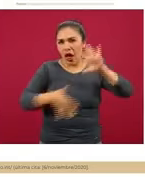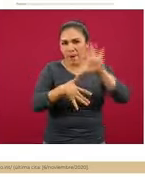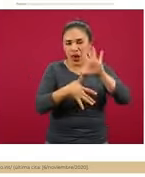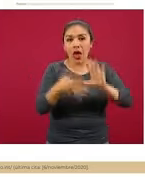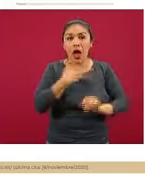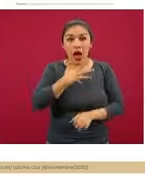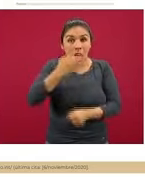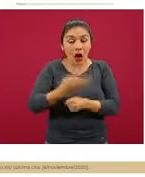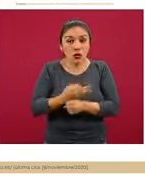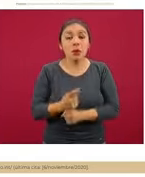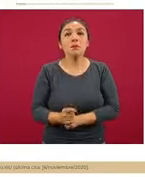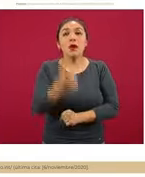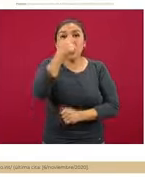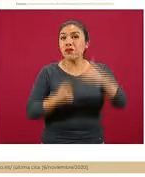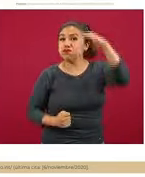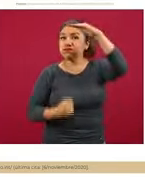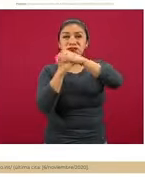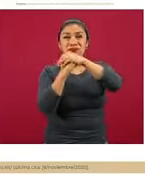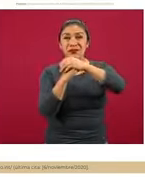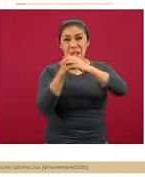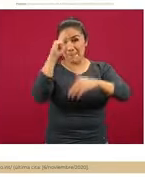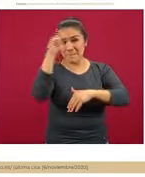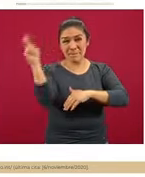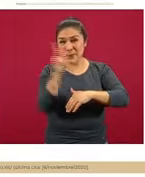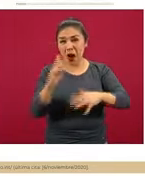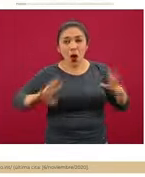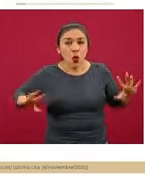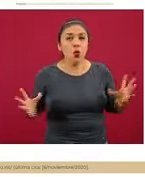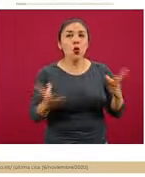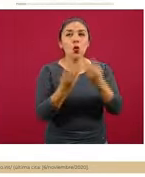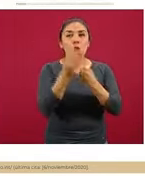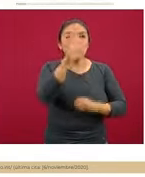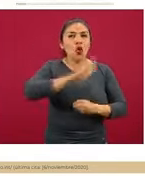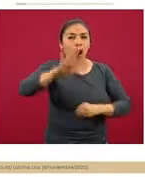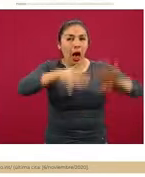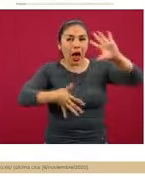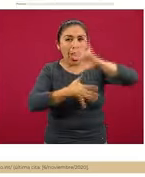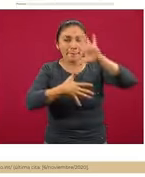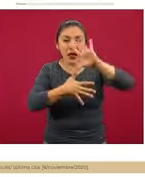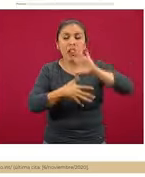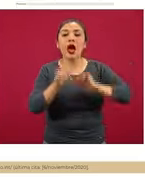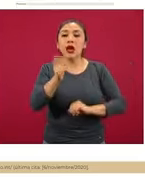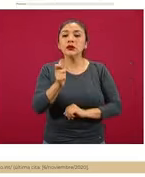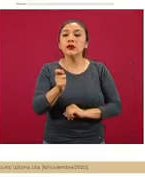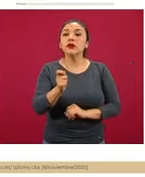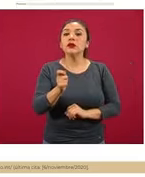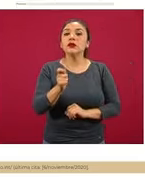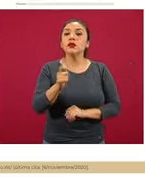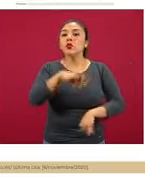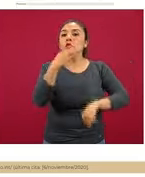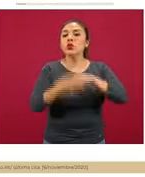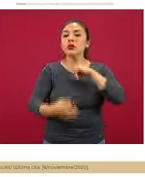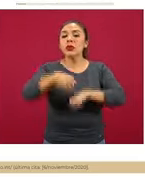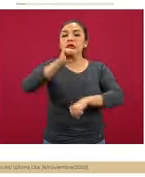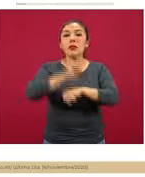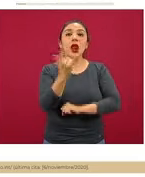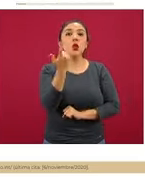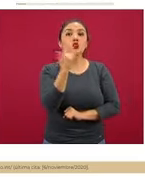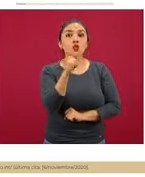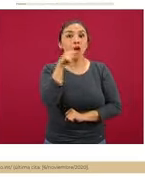habíamos tenido un primer acme, un primer pico conjunto entre todos los países, que se presentó en la última semana de